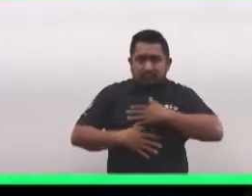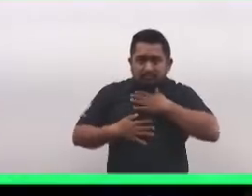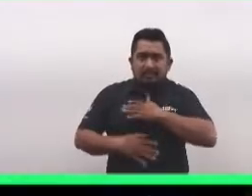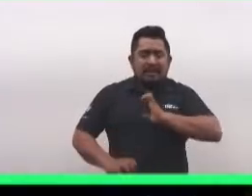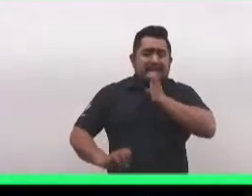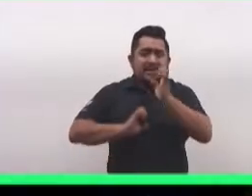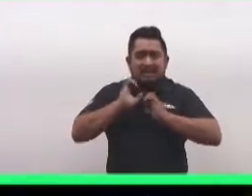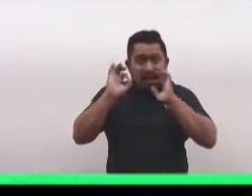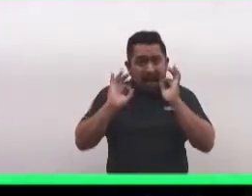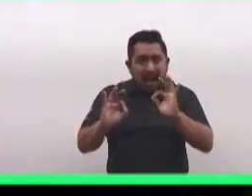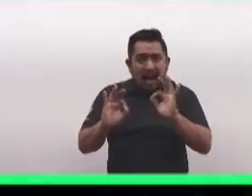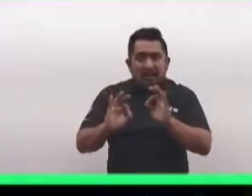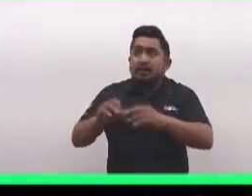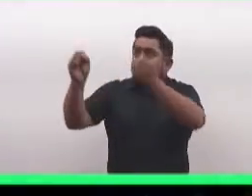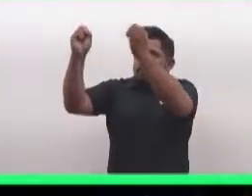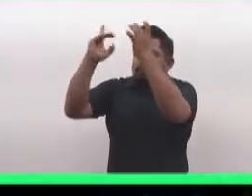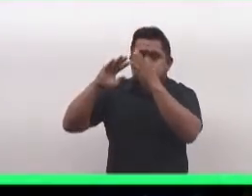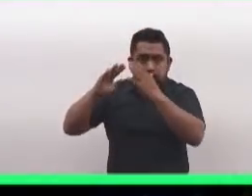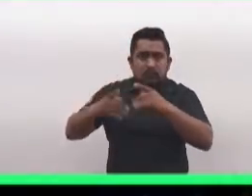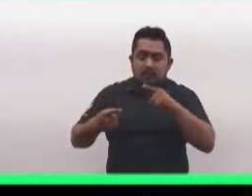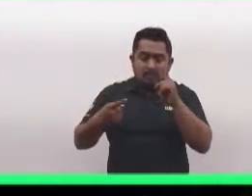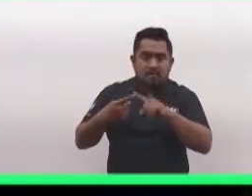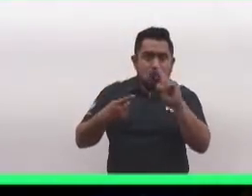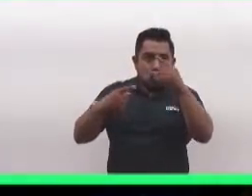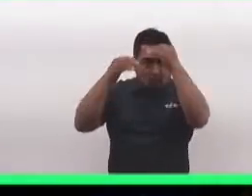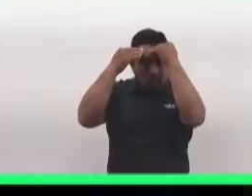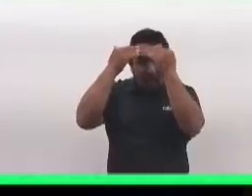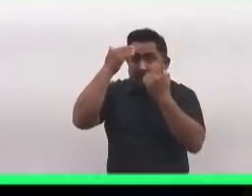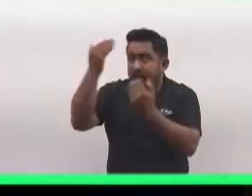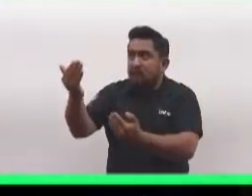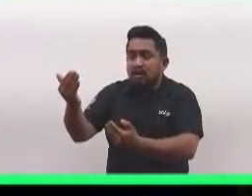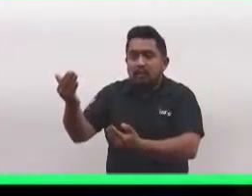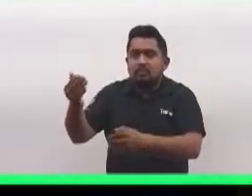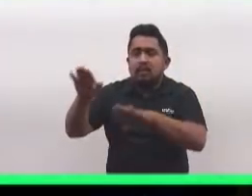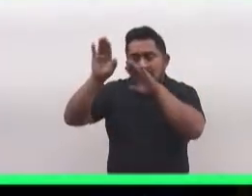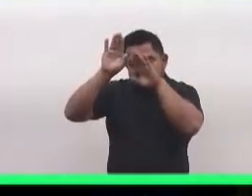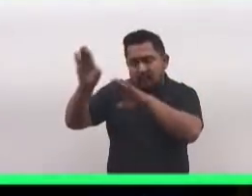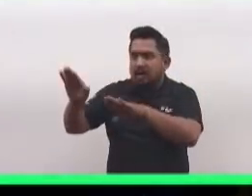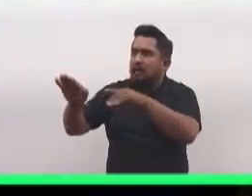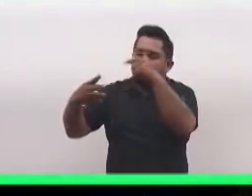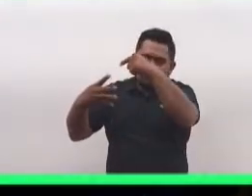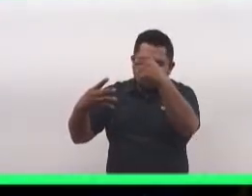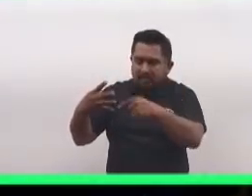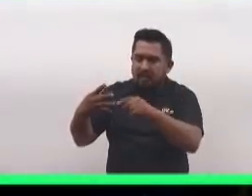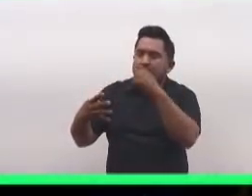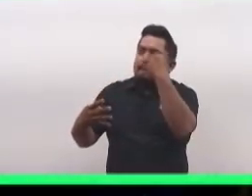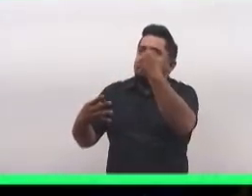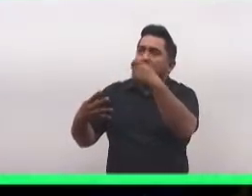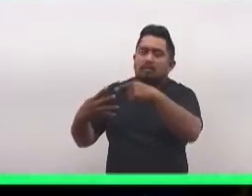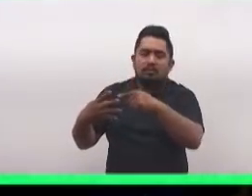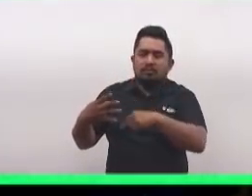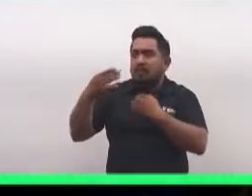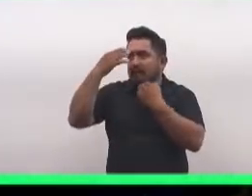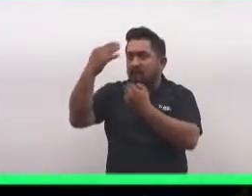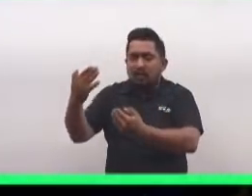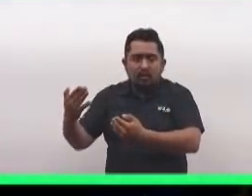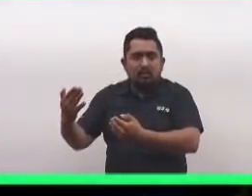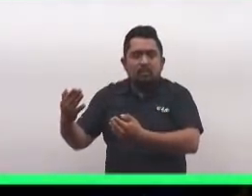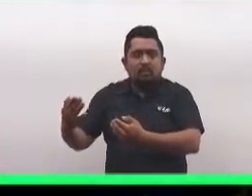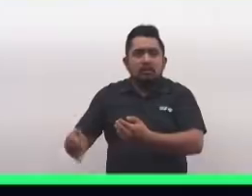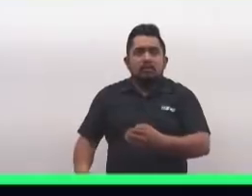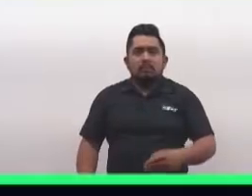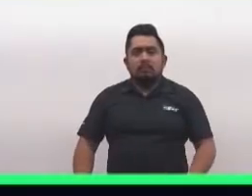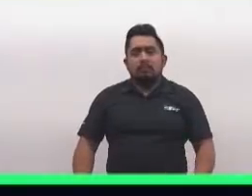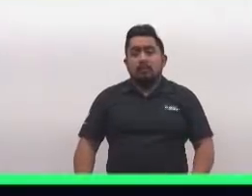emociones quieres tener bendición en tu casa número uno obedece que sinónimo de respeto de prioridad por qué obedecer activa promueve premia